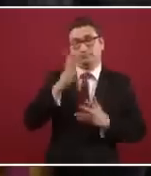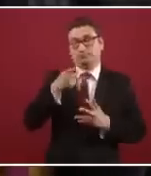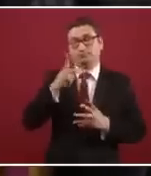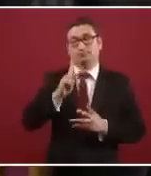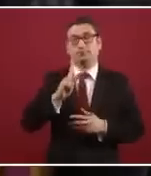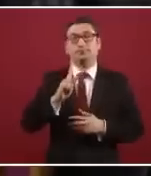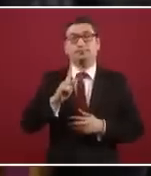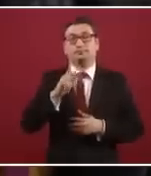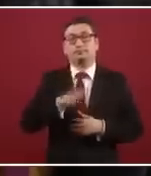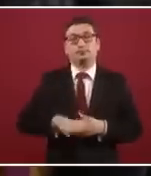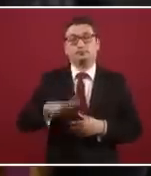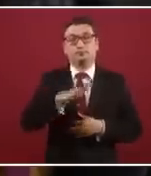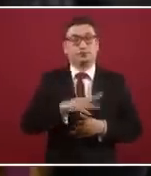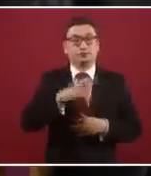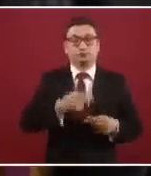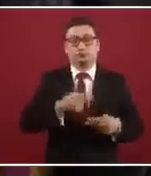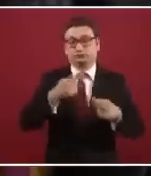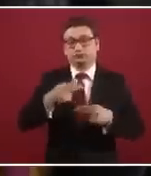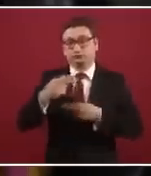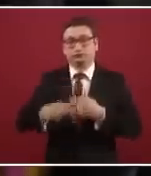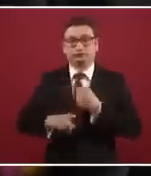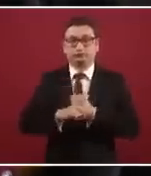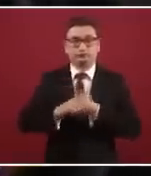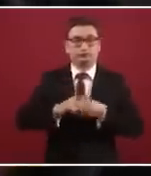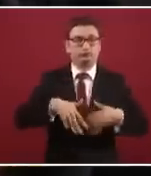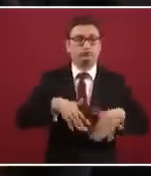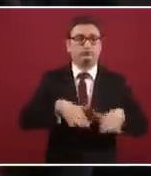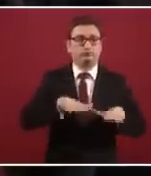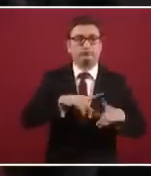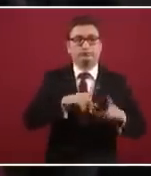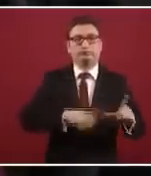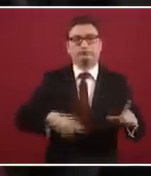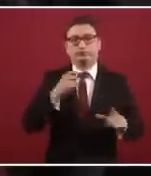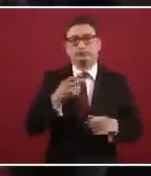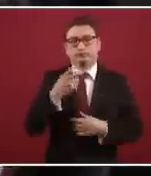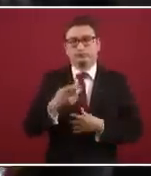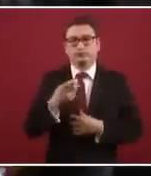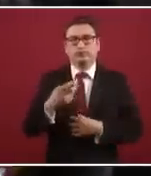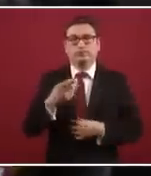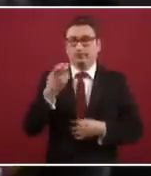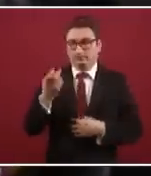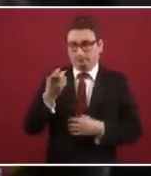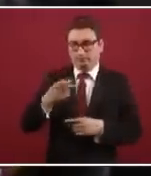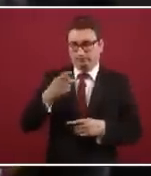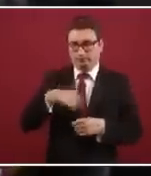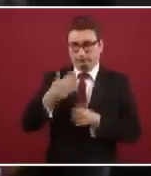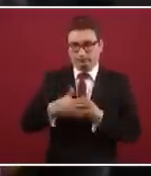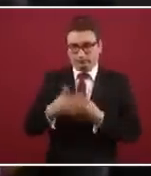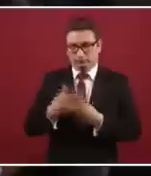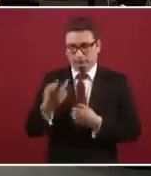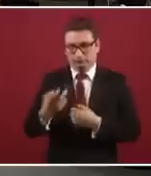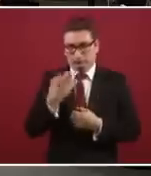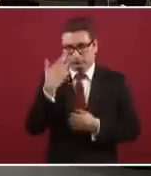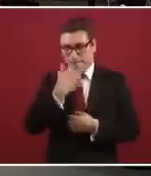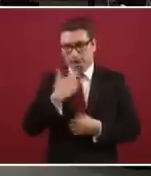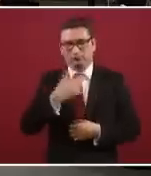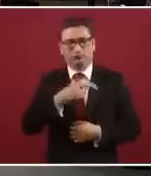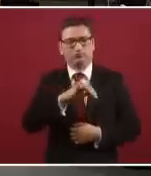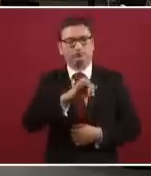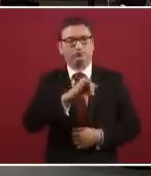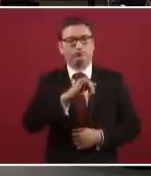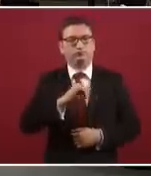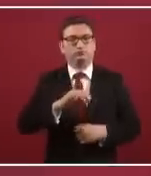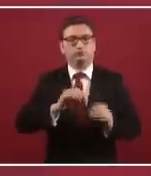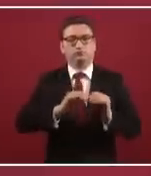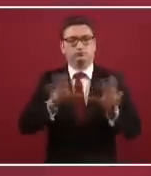torre a todos los textileros sí, nacionales. Sí. ¿Estas figuras también se van a tocar, presidente? Sí, te está escuchando, te está